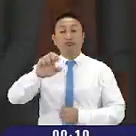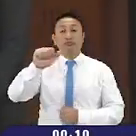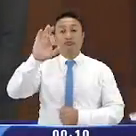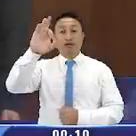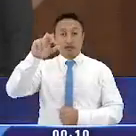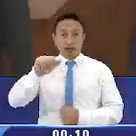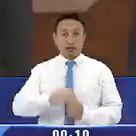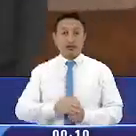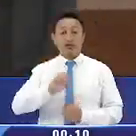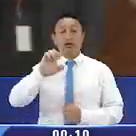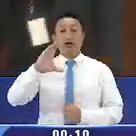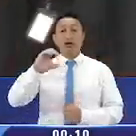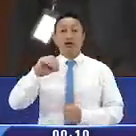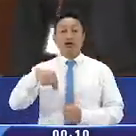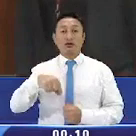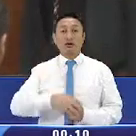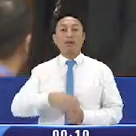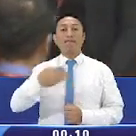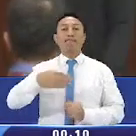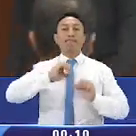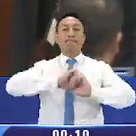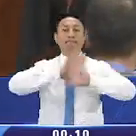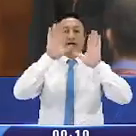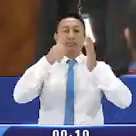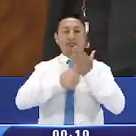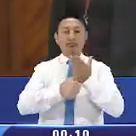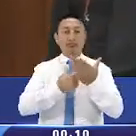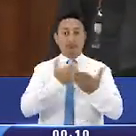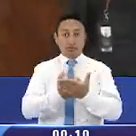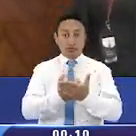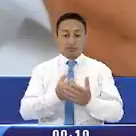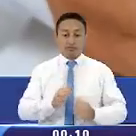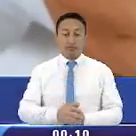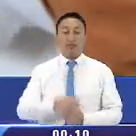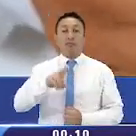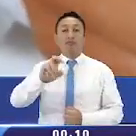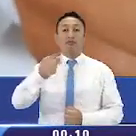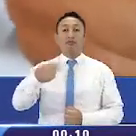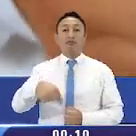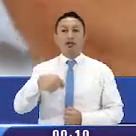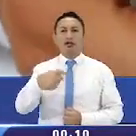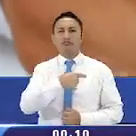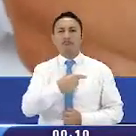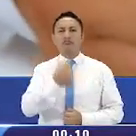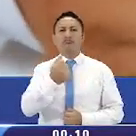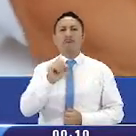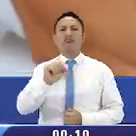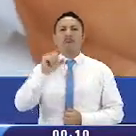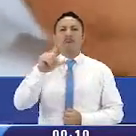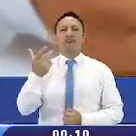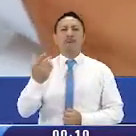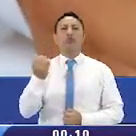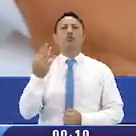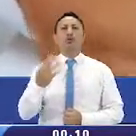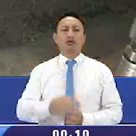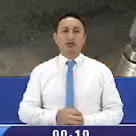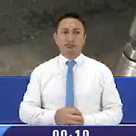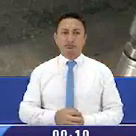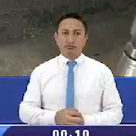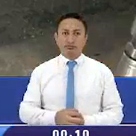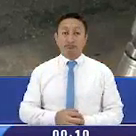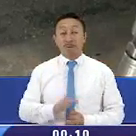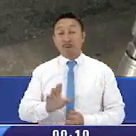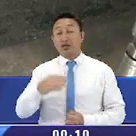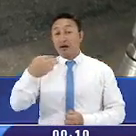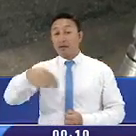país la mañana de este miércoles el ministro de economía Juan Carlos Vega anunció el valor que aumentaría la gasolina en el hipotético caso que este